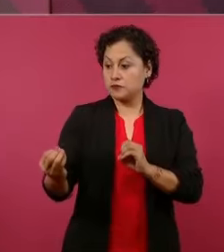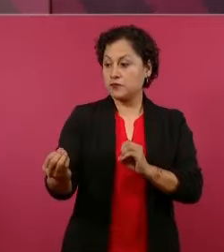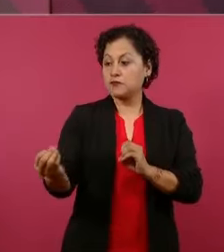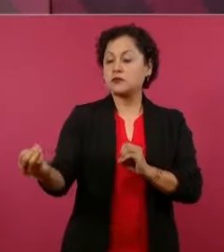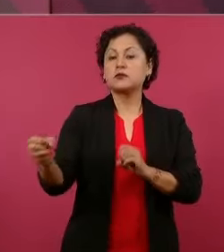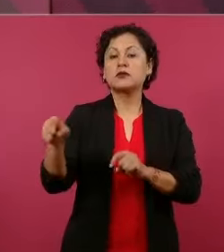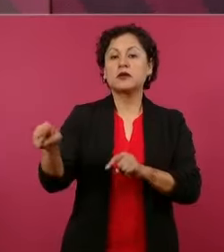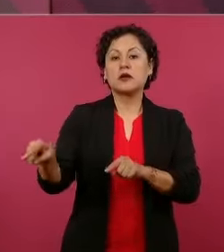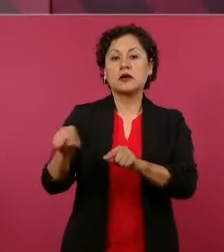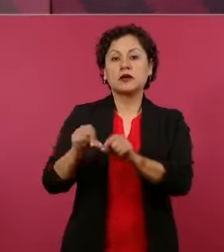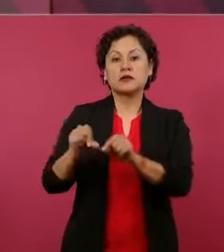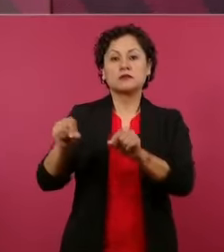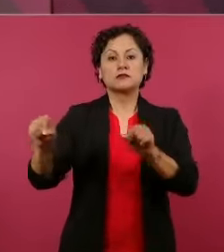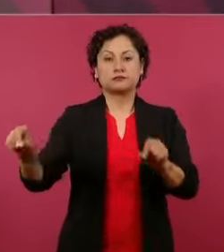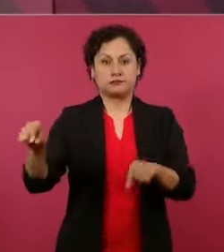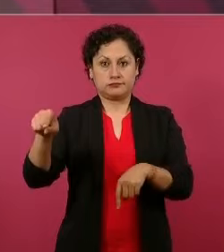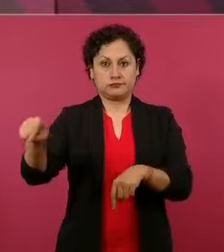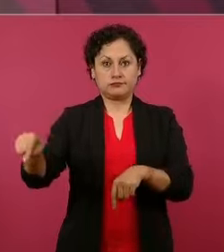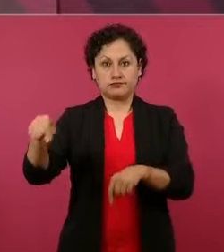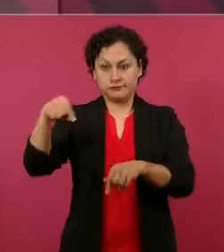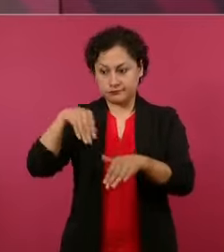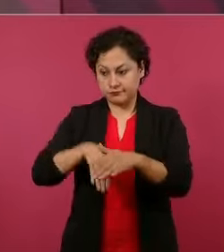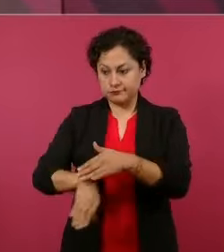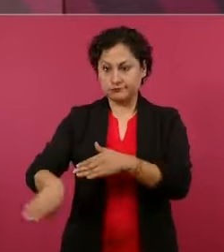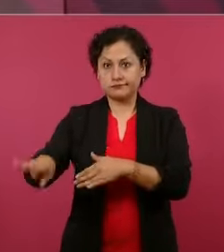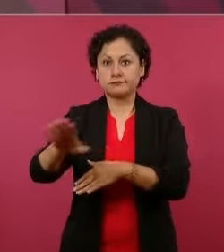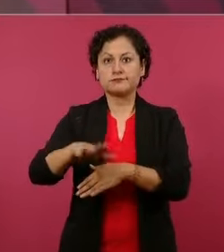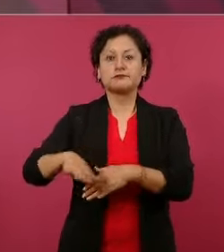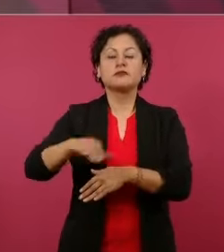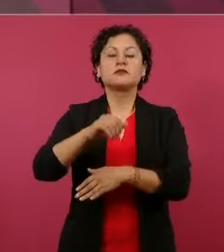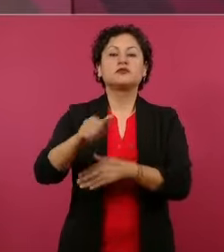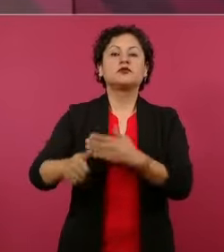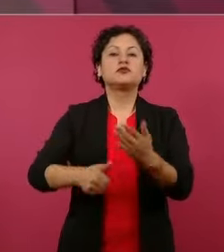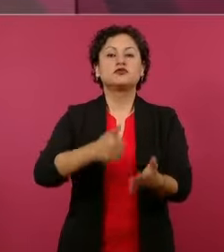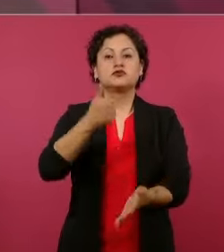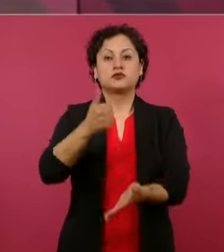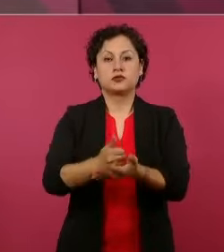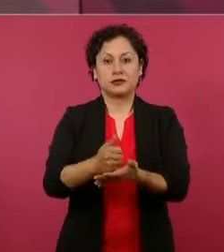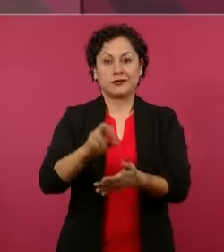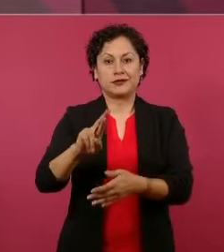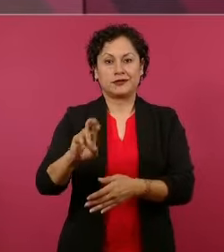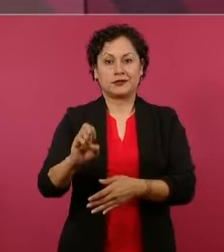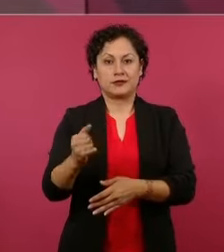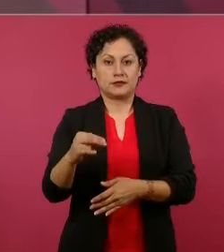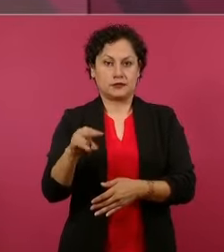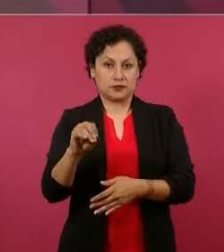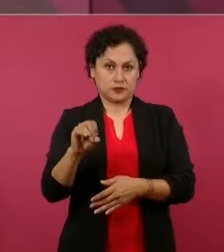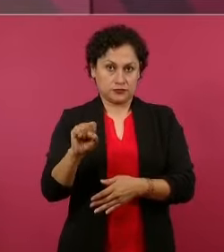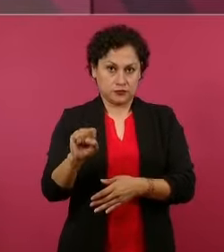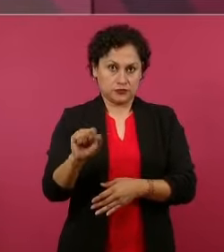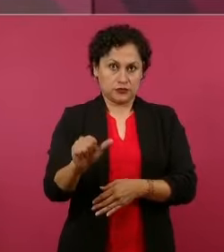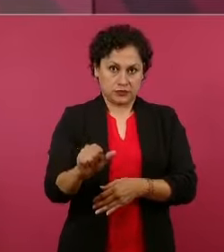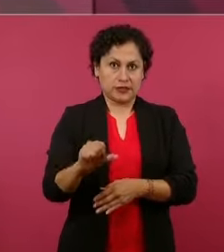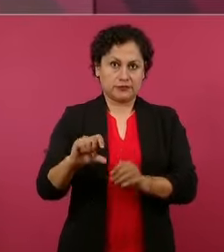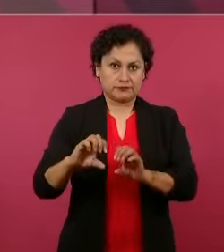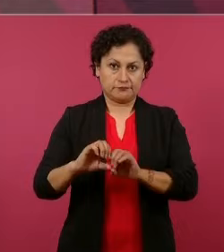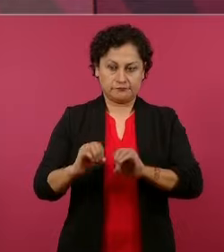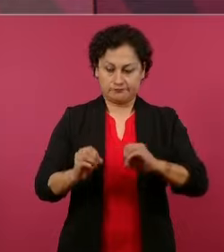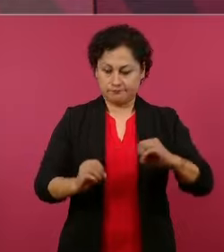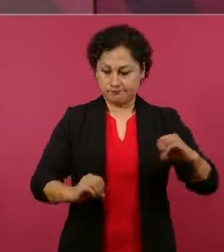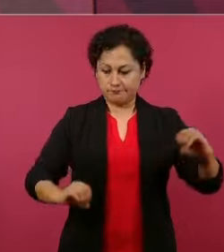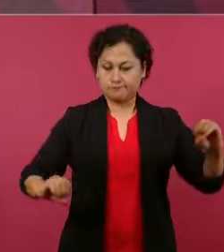ahora por la ciudad de Reynosa Sí y eh se está